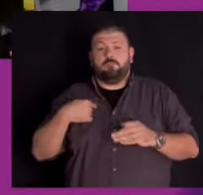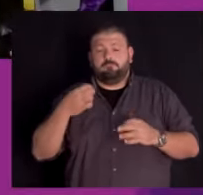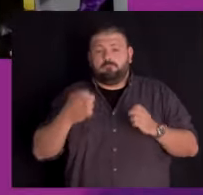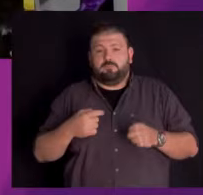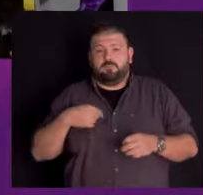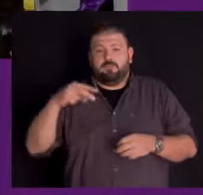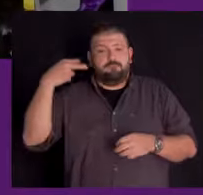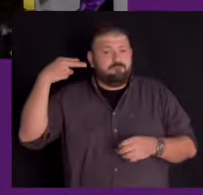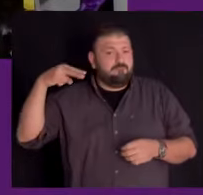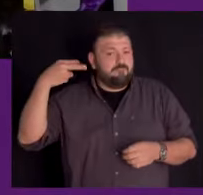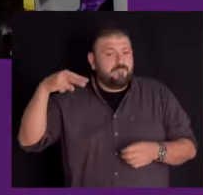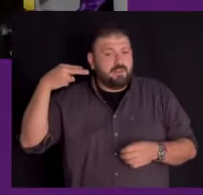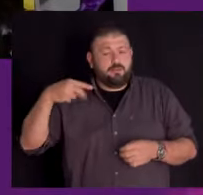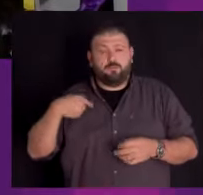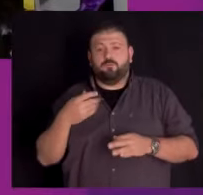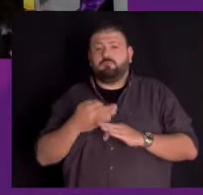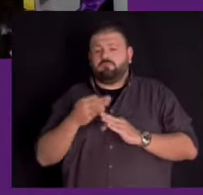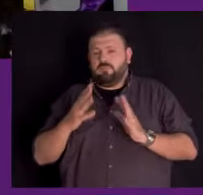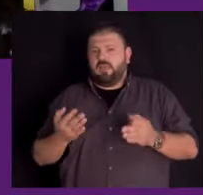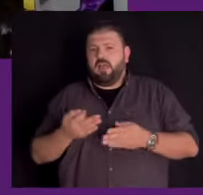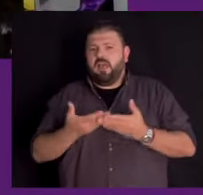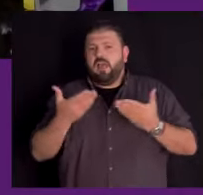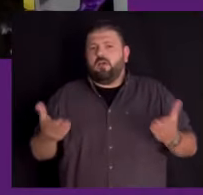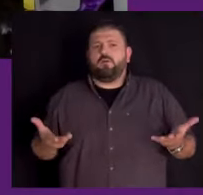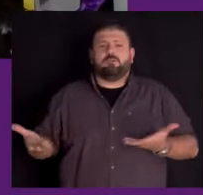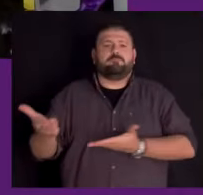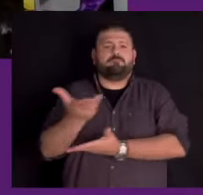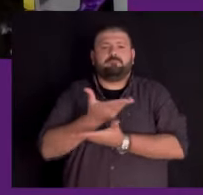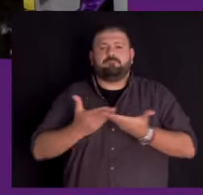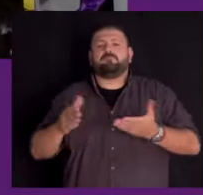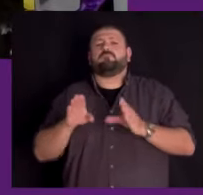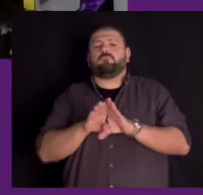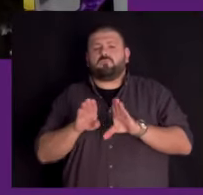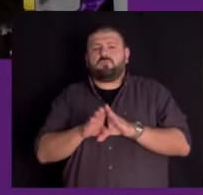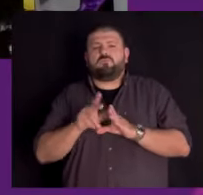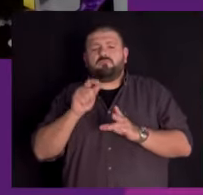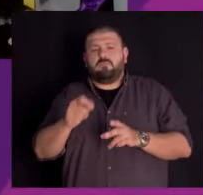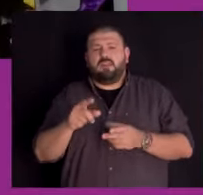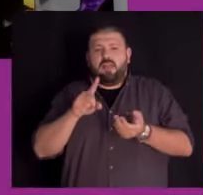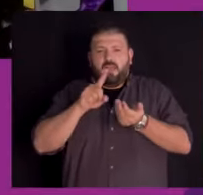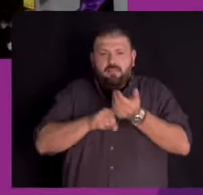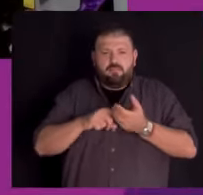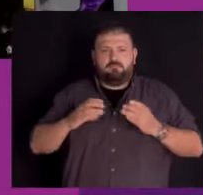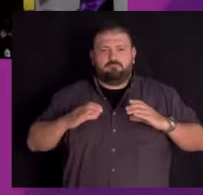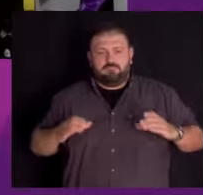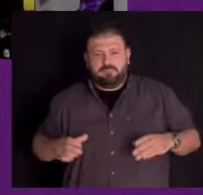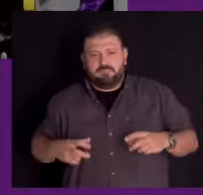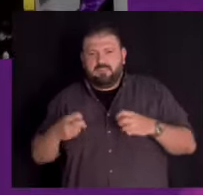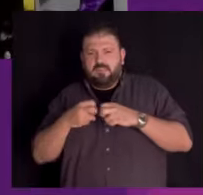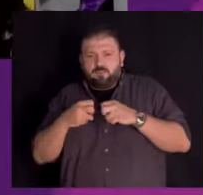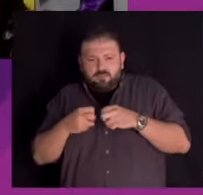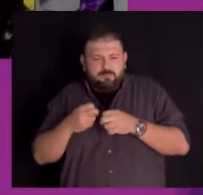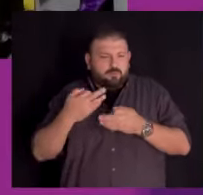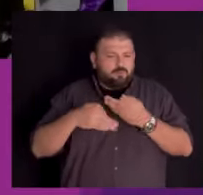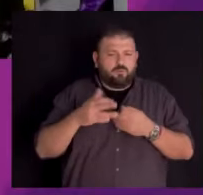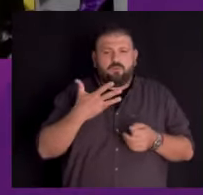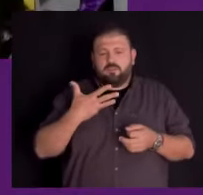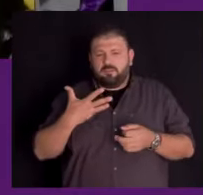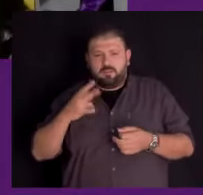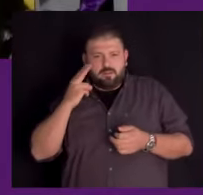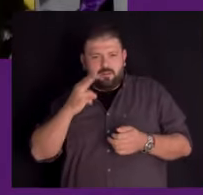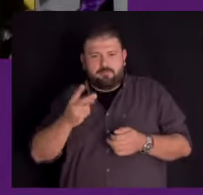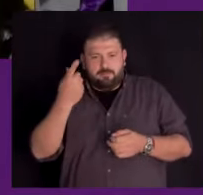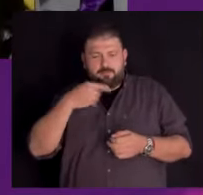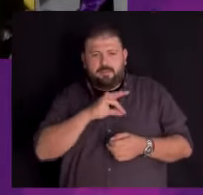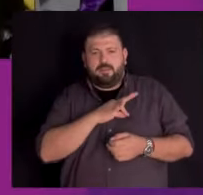bueno, vamos a compartir cómo influye el sistema nervioso en el sistema inmunológico y qué tiene que ver el